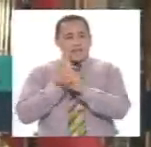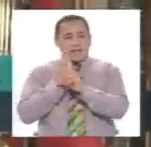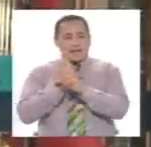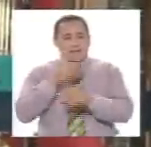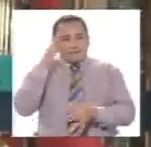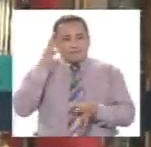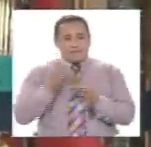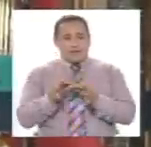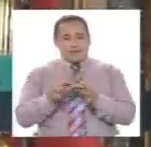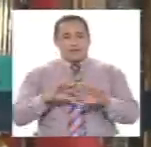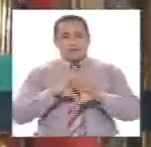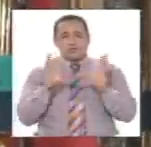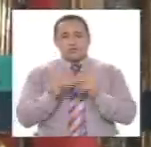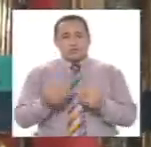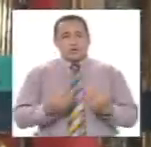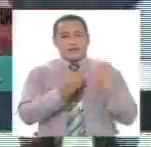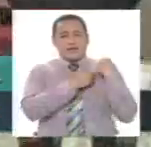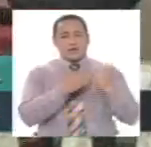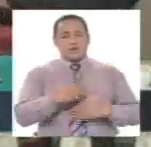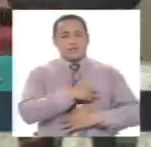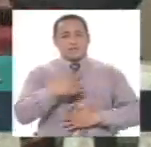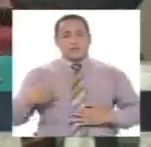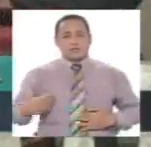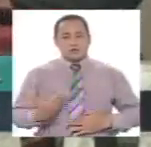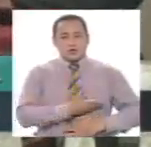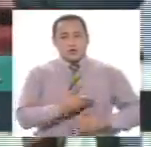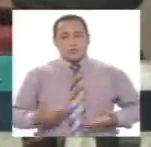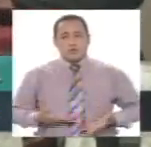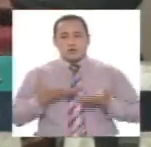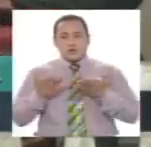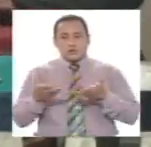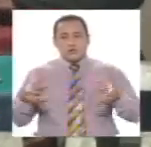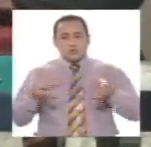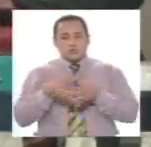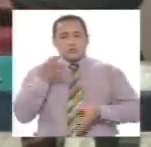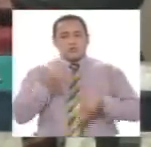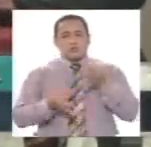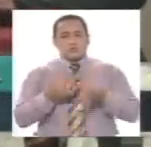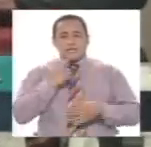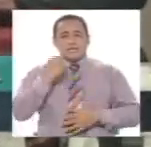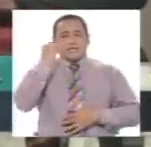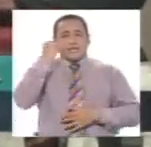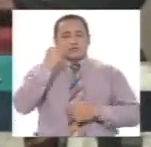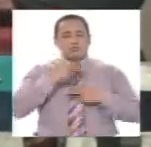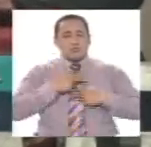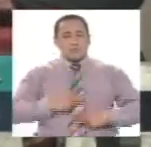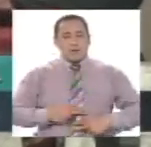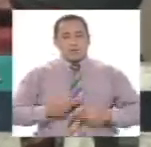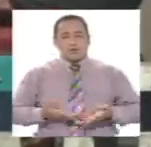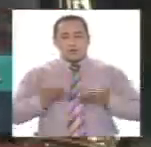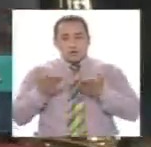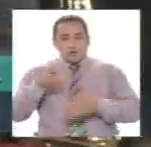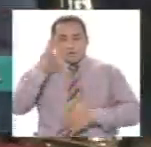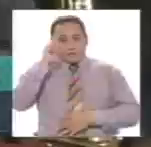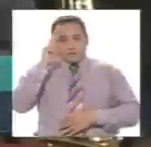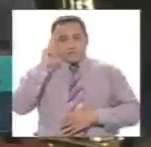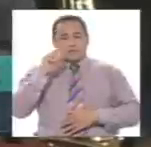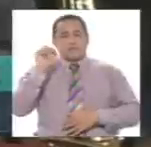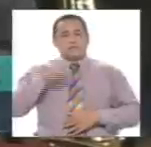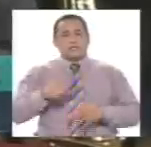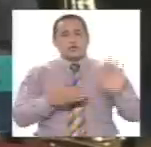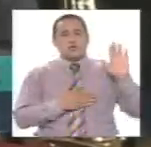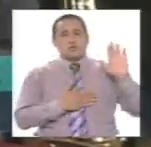y fielmente el cargo de ministro de Estado en el despacho de Justicia y Derechos Humanos que os confío.